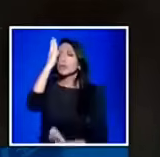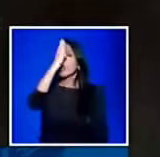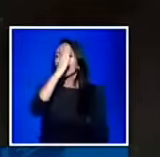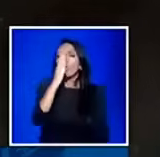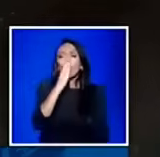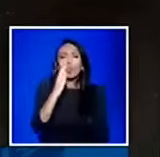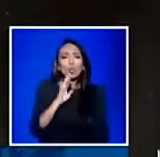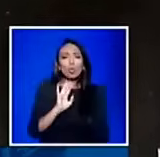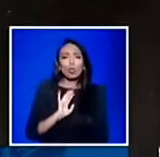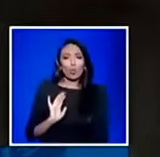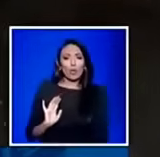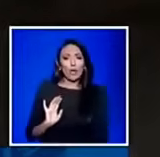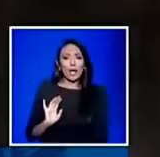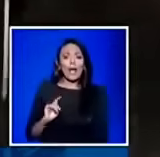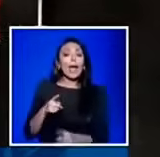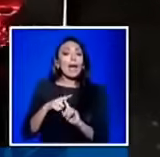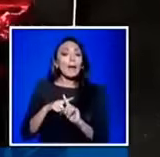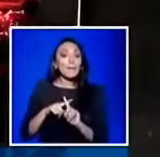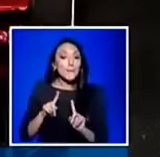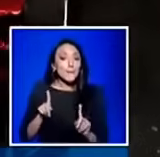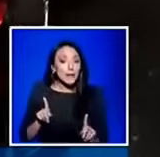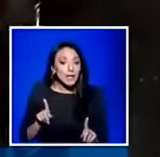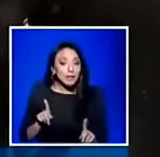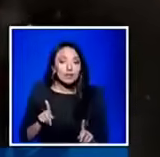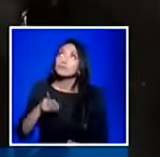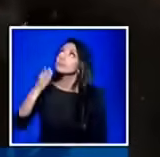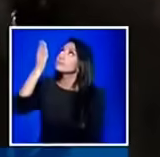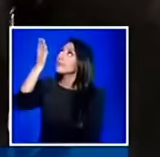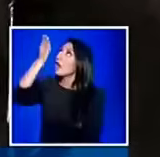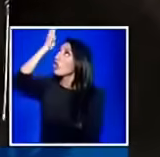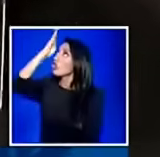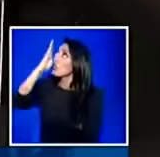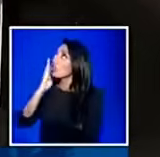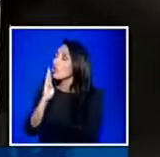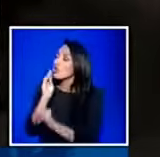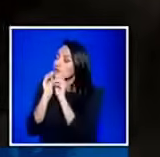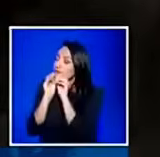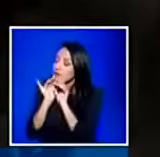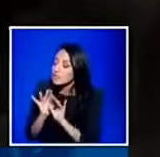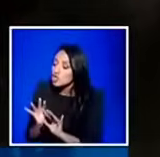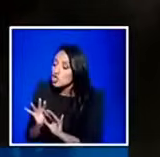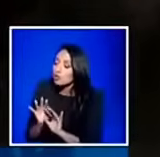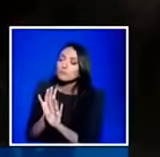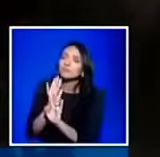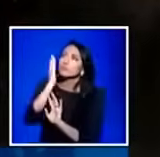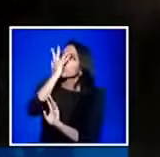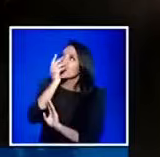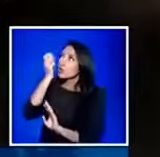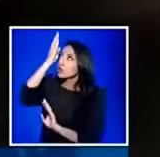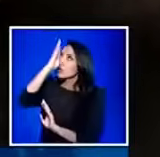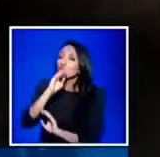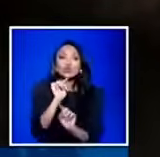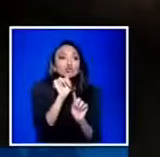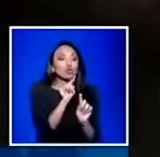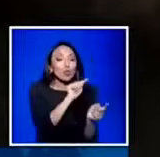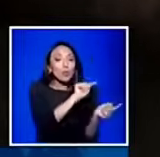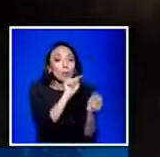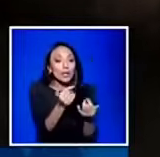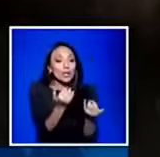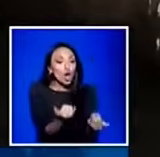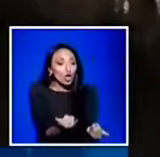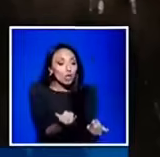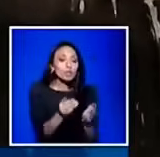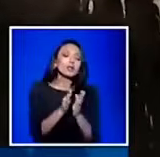comunicación. Pero bendito sea Dios, como usted ha tenido la amabilidad de venir el día de hoy, han